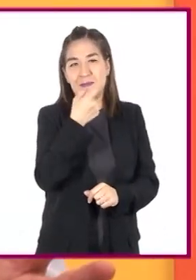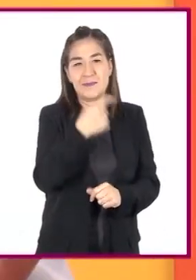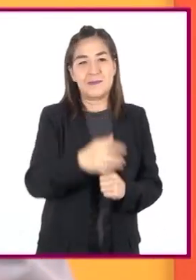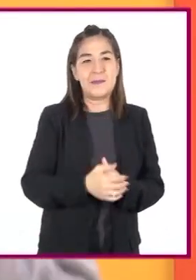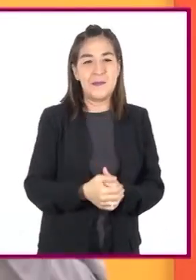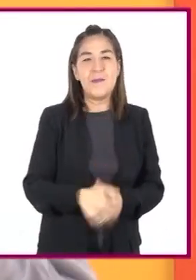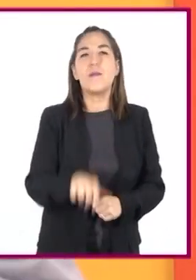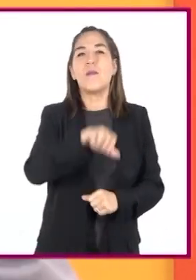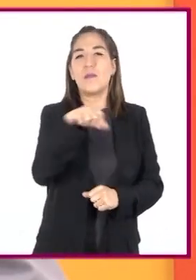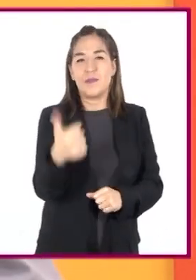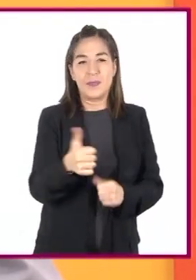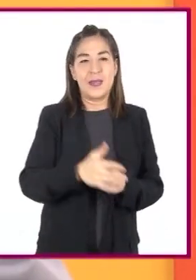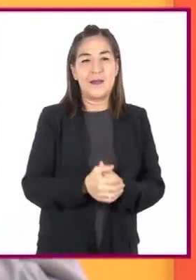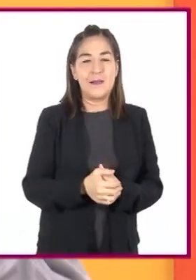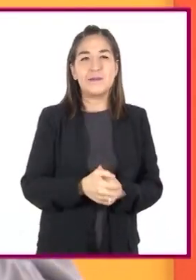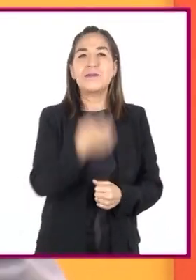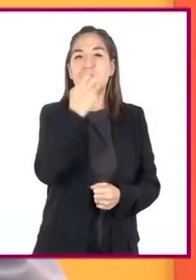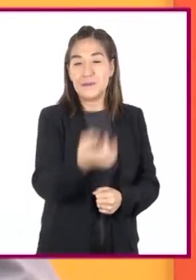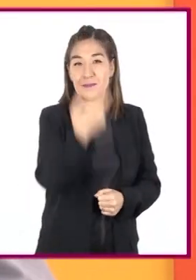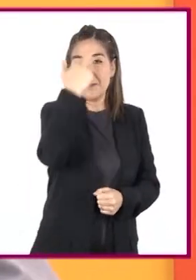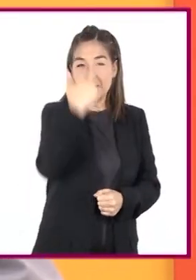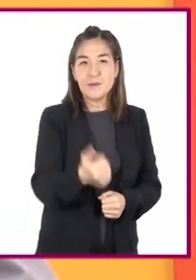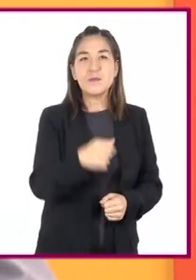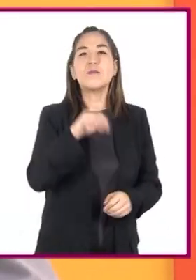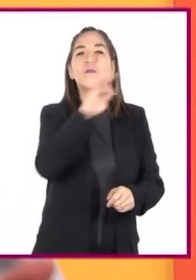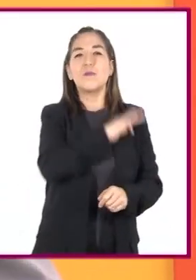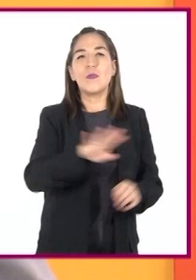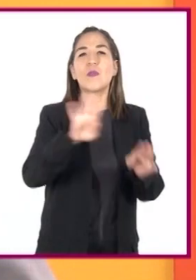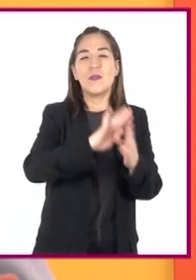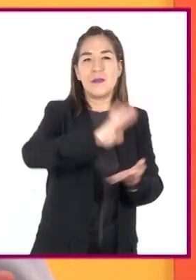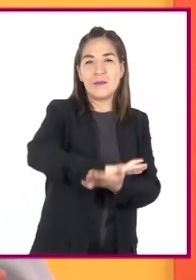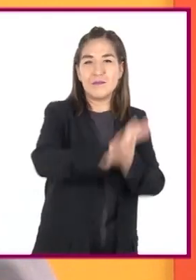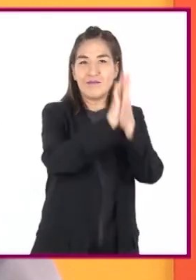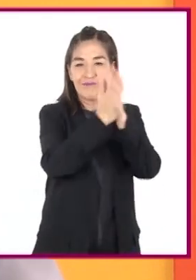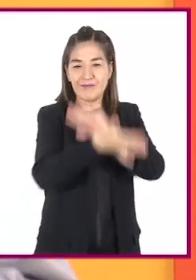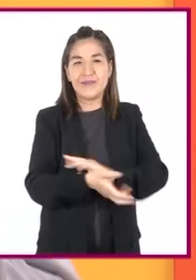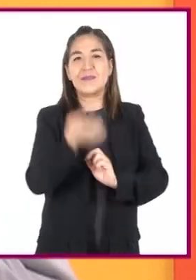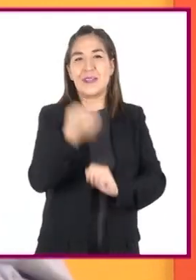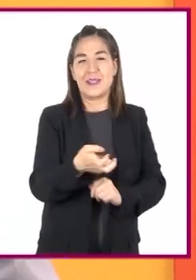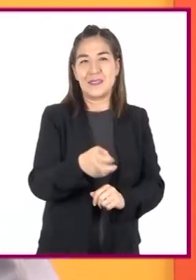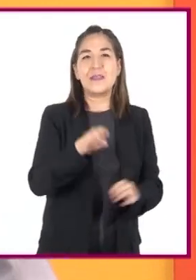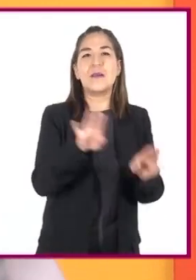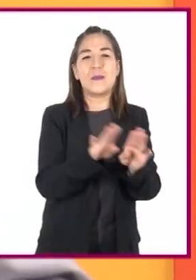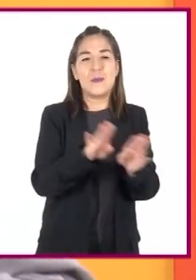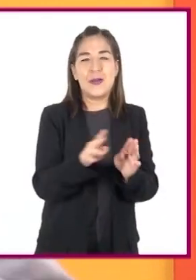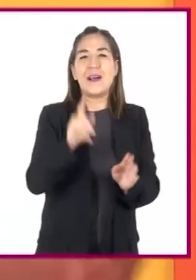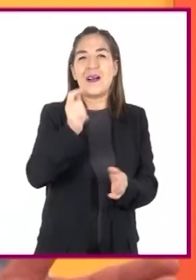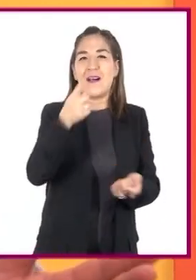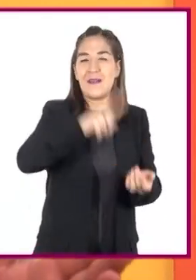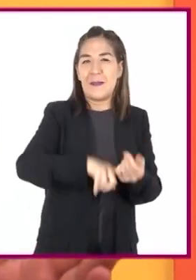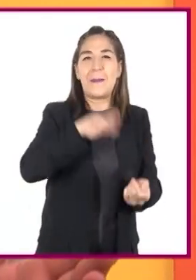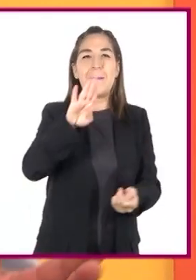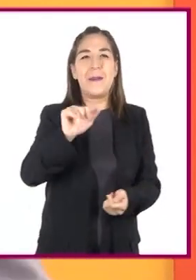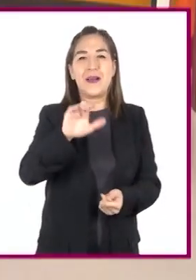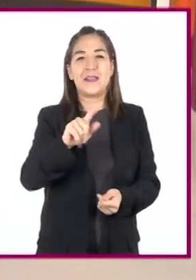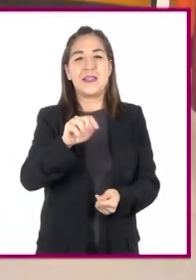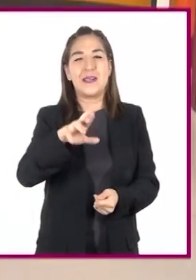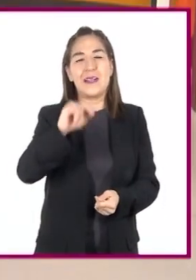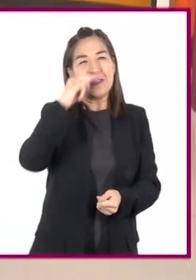En parte, esta es la razón del gran éxito evolutivo de las bacterias, presentes en todo el